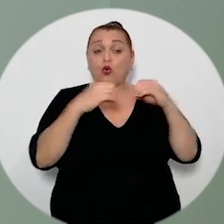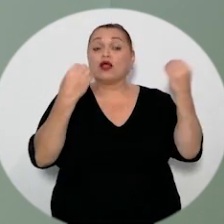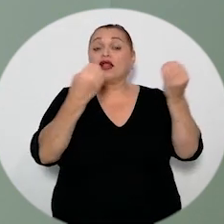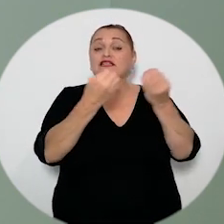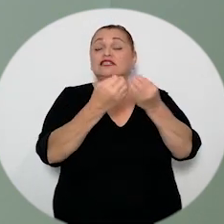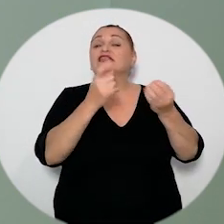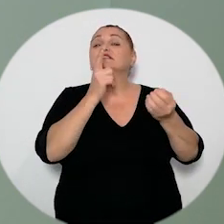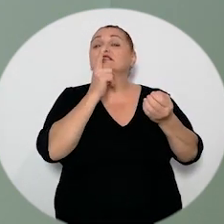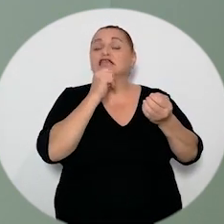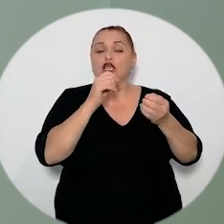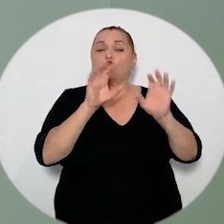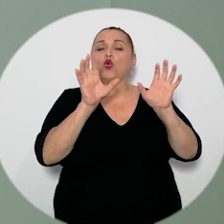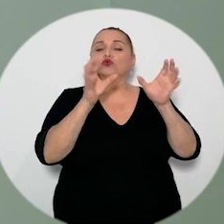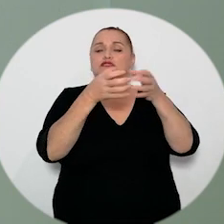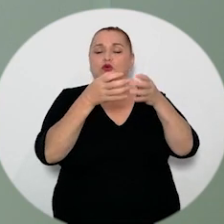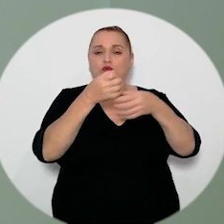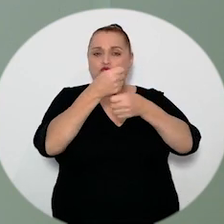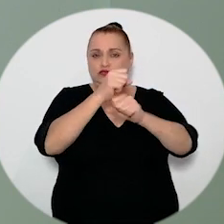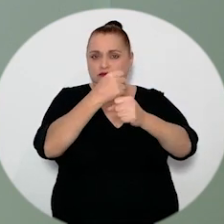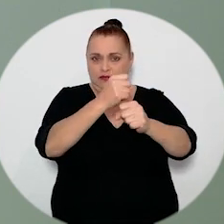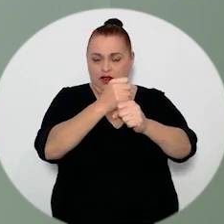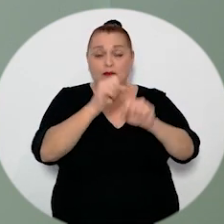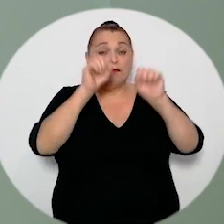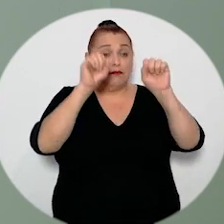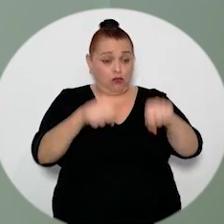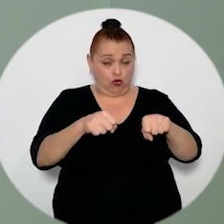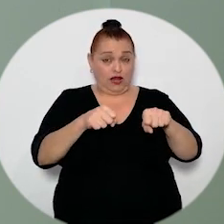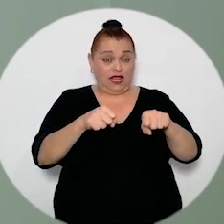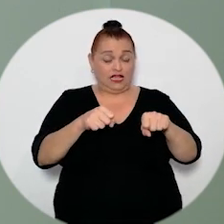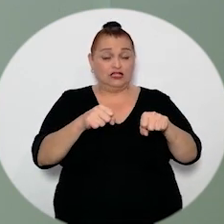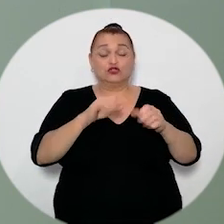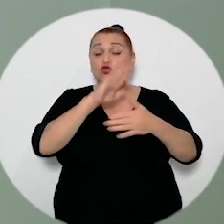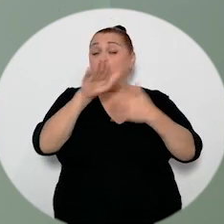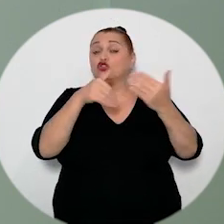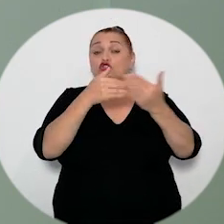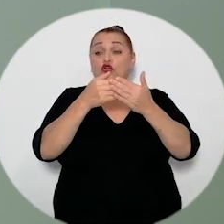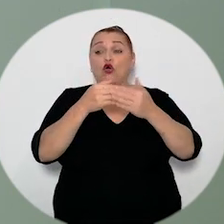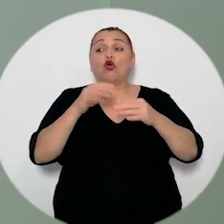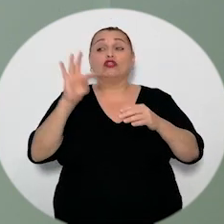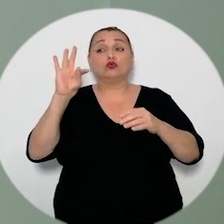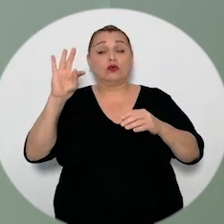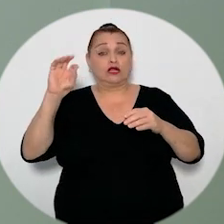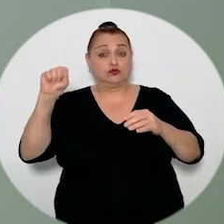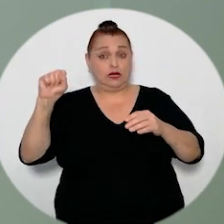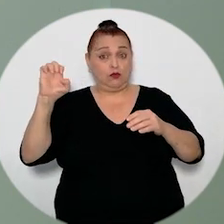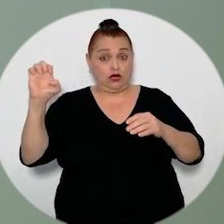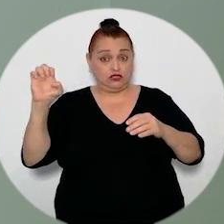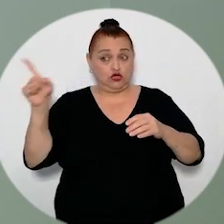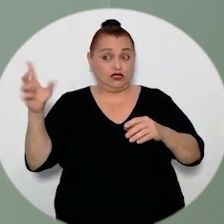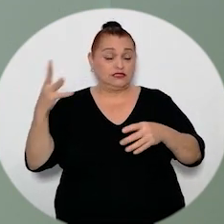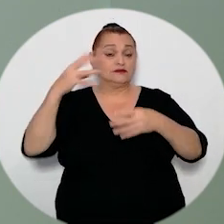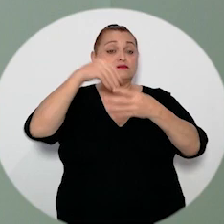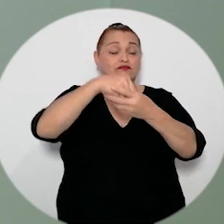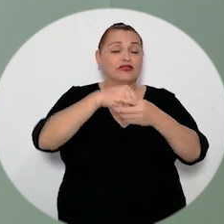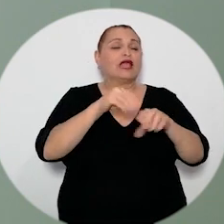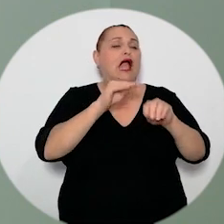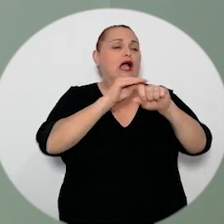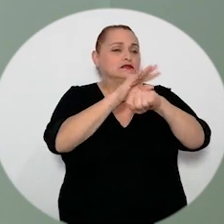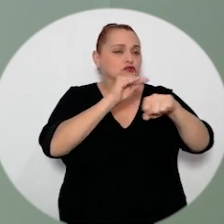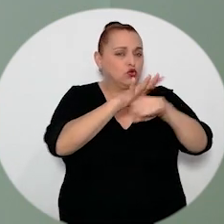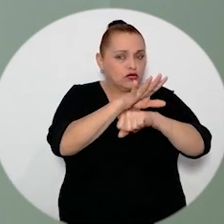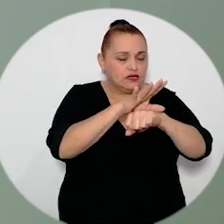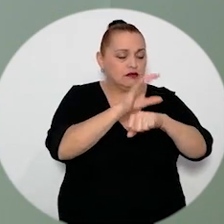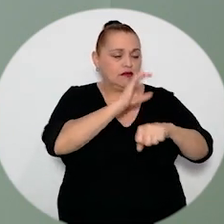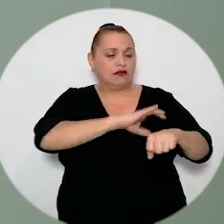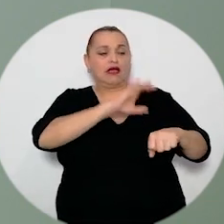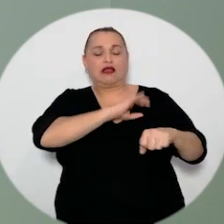organizadas y dirigidas por los propios consejos municipales. Por eso los aspectos en los que interviene el TSE son en la